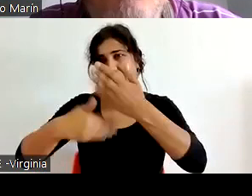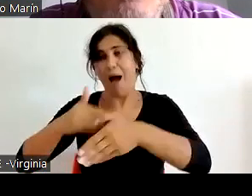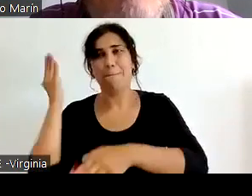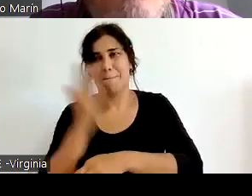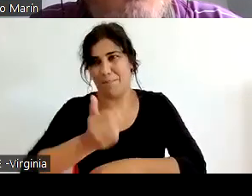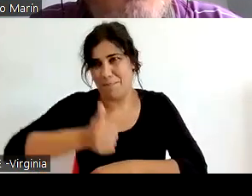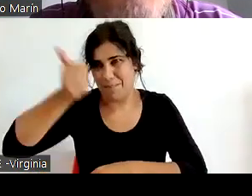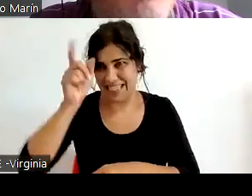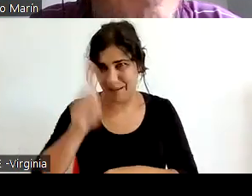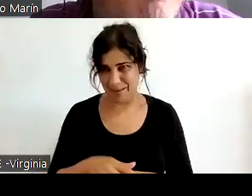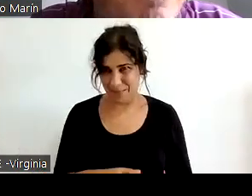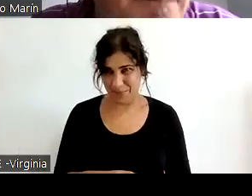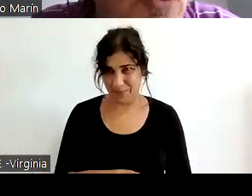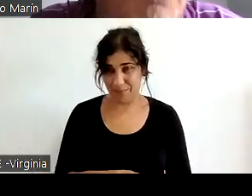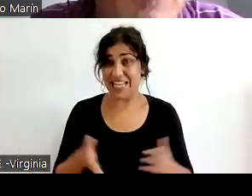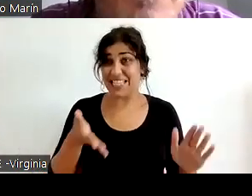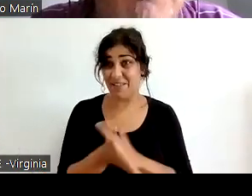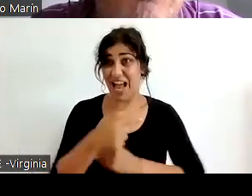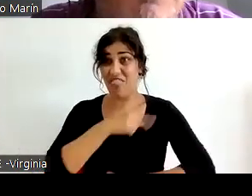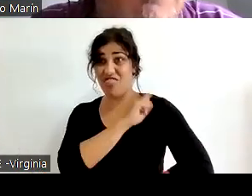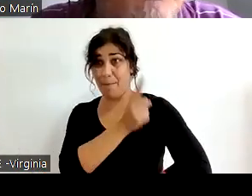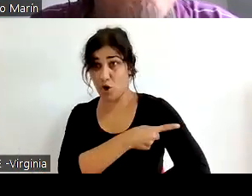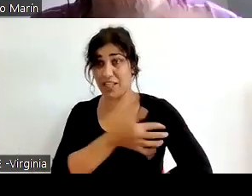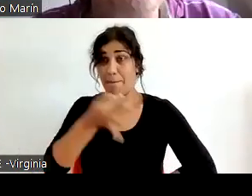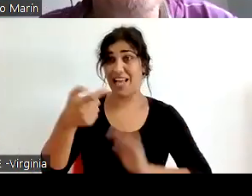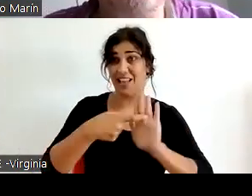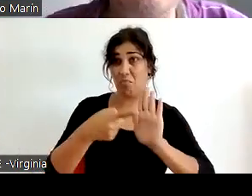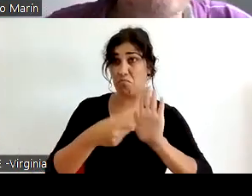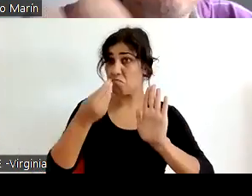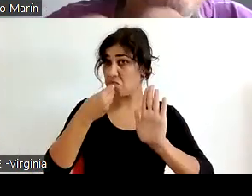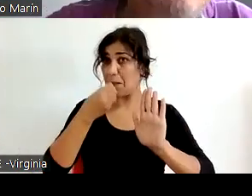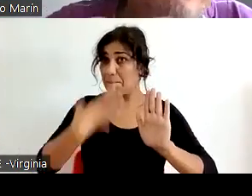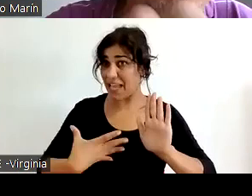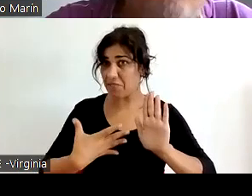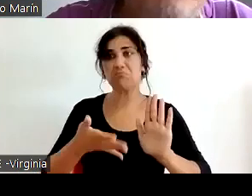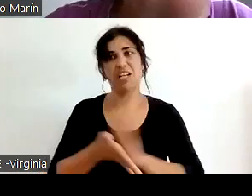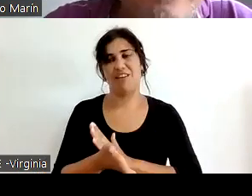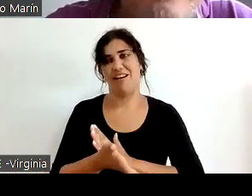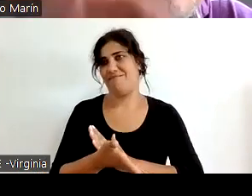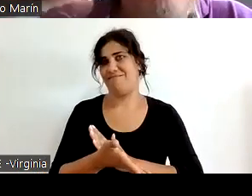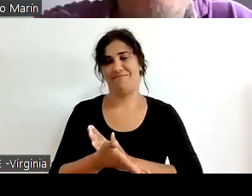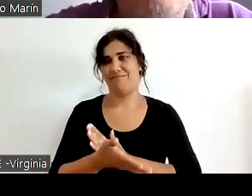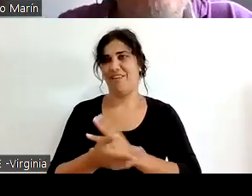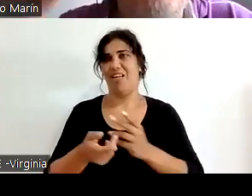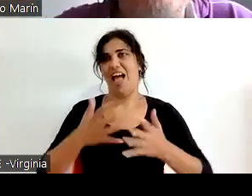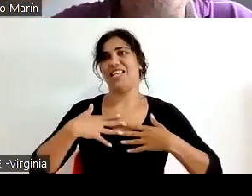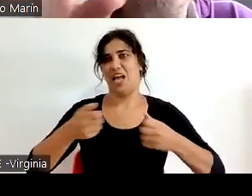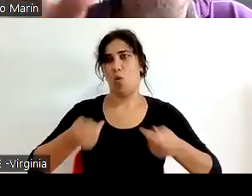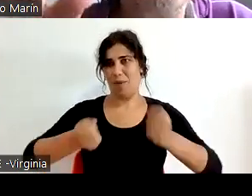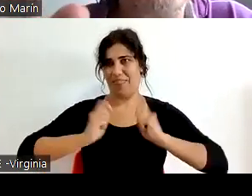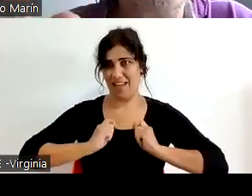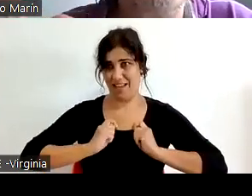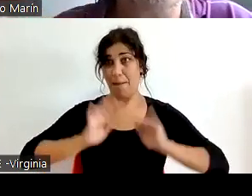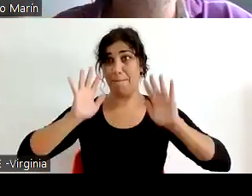y algo de ejercicio físico te ayudarán a perder peso, pero además lo que vamos a conseguir con ello es que la musculatura que hay rodeando